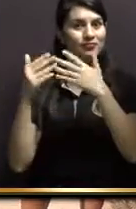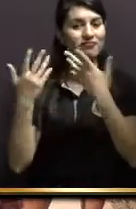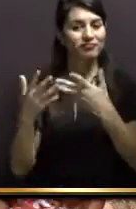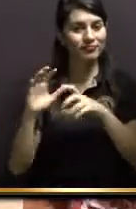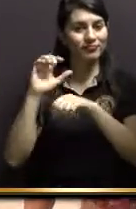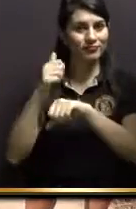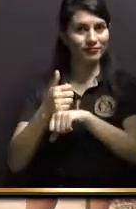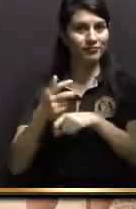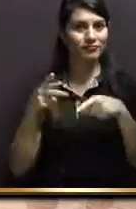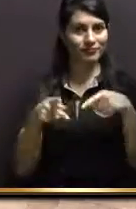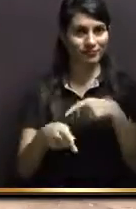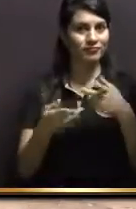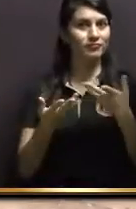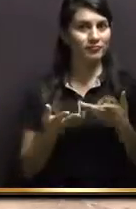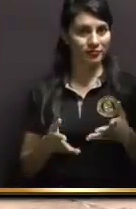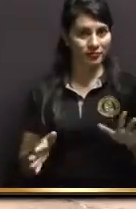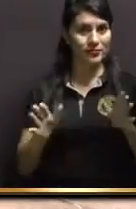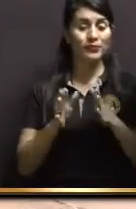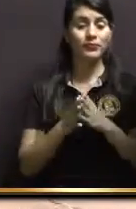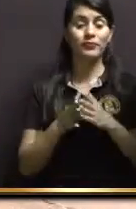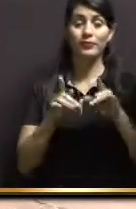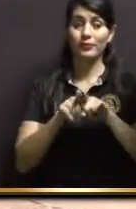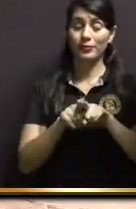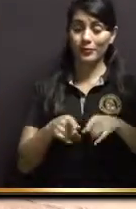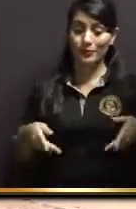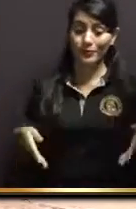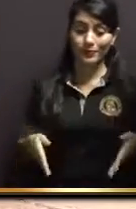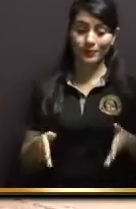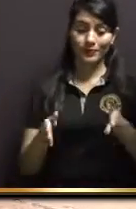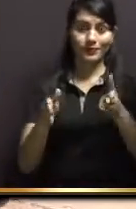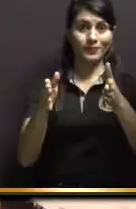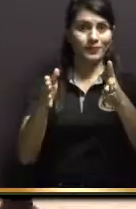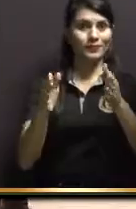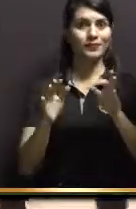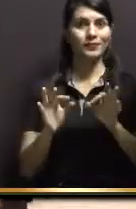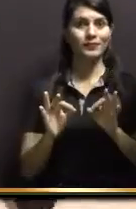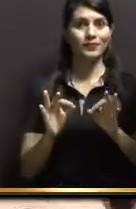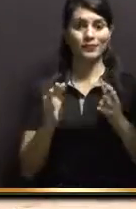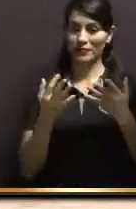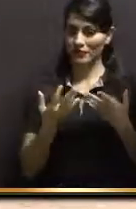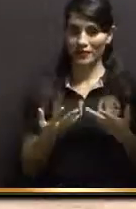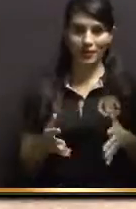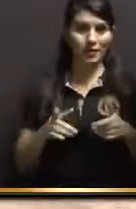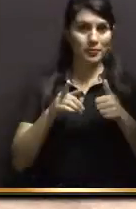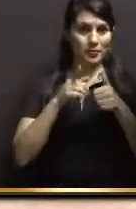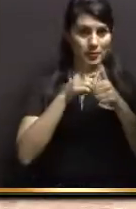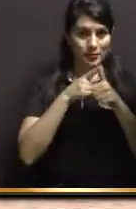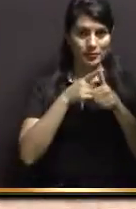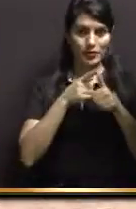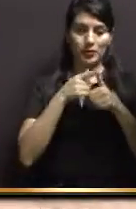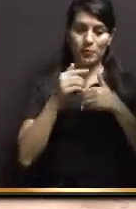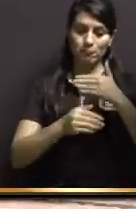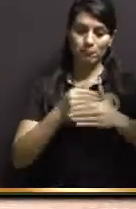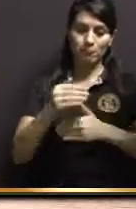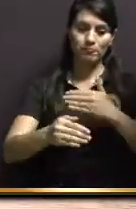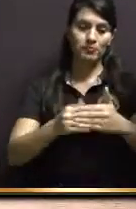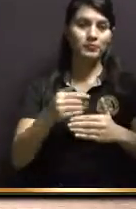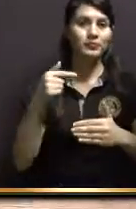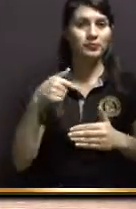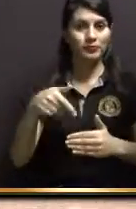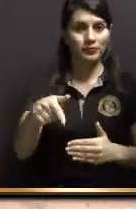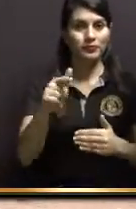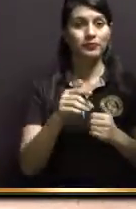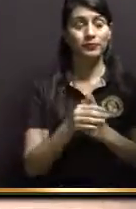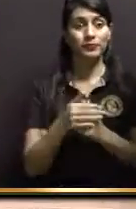ya lo inauguramos, y la calle, que ya presentamos nosotros la segunda etapa, para que el